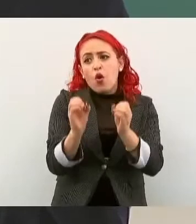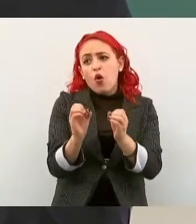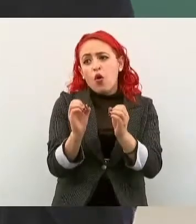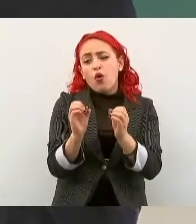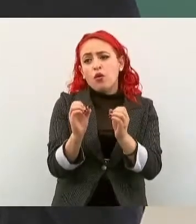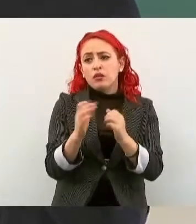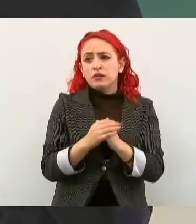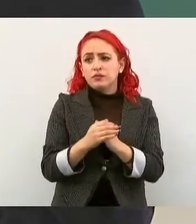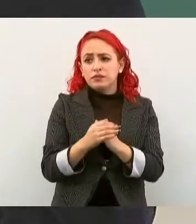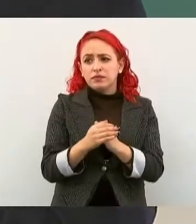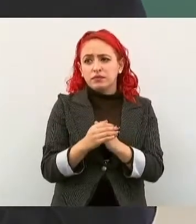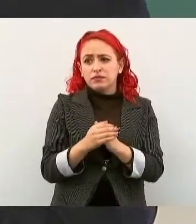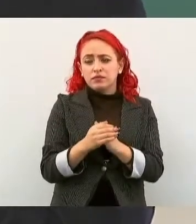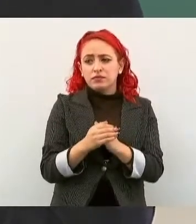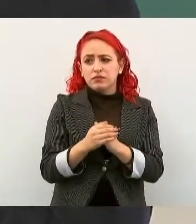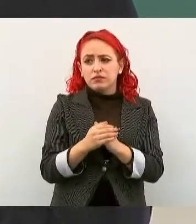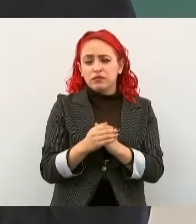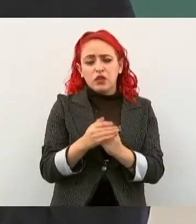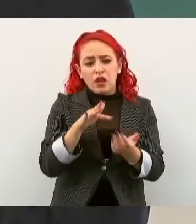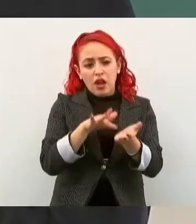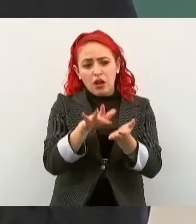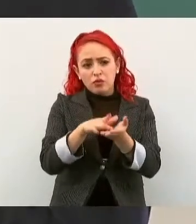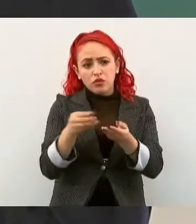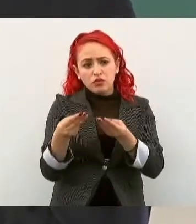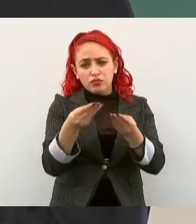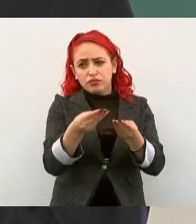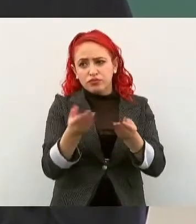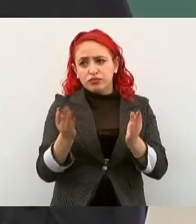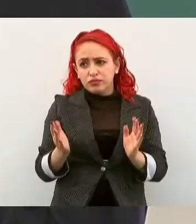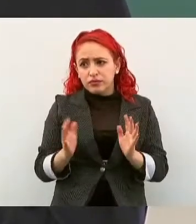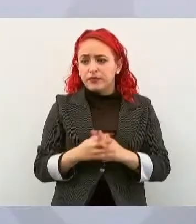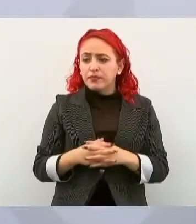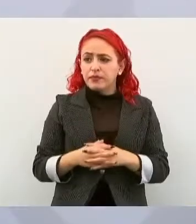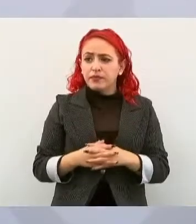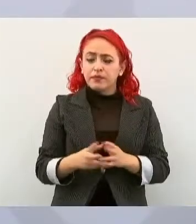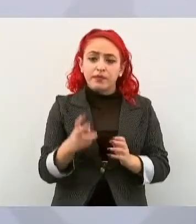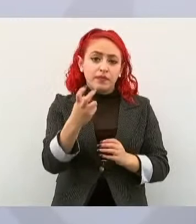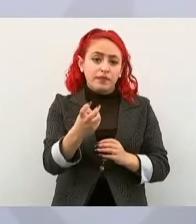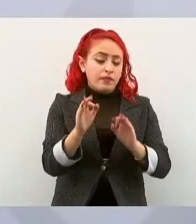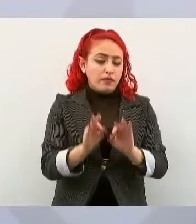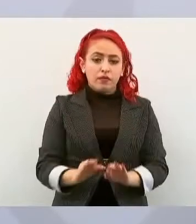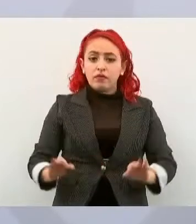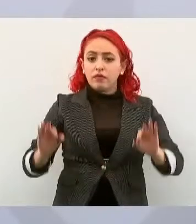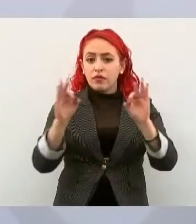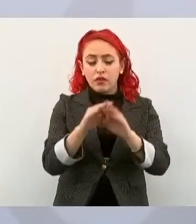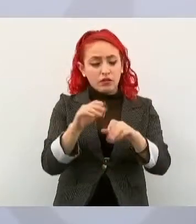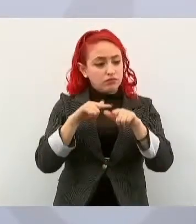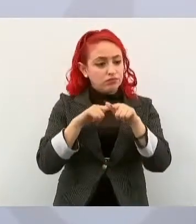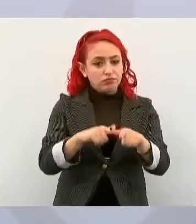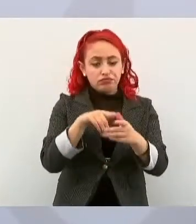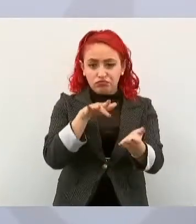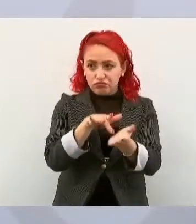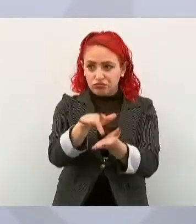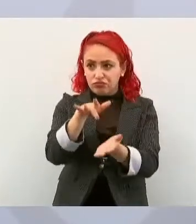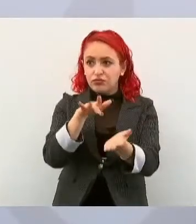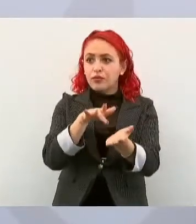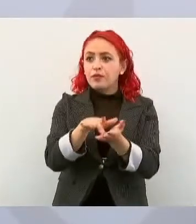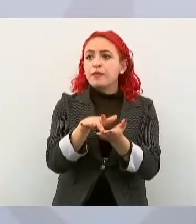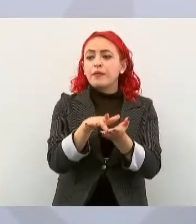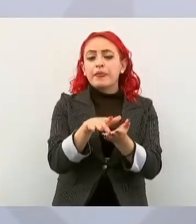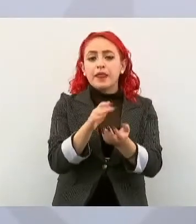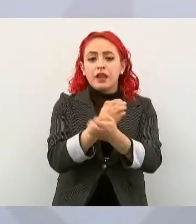porque recibieron un apoyo. Entonces, es fundamental el seguir apoyando